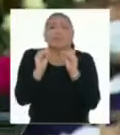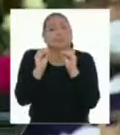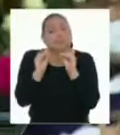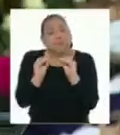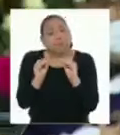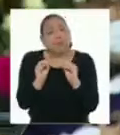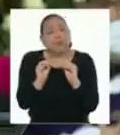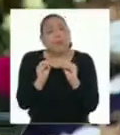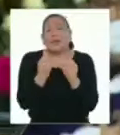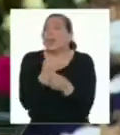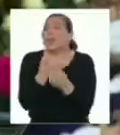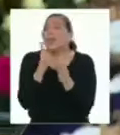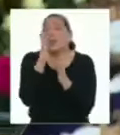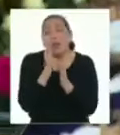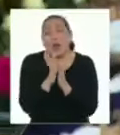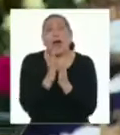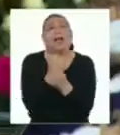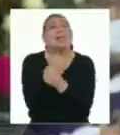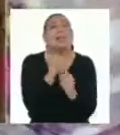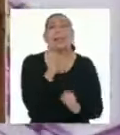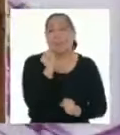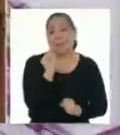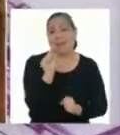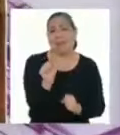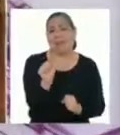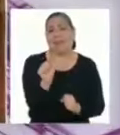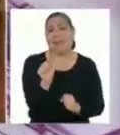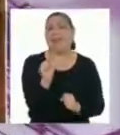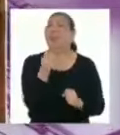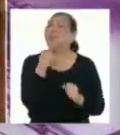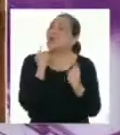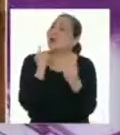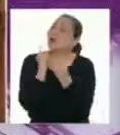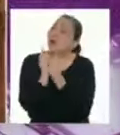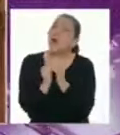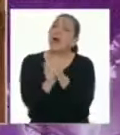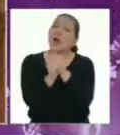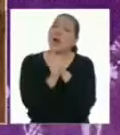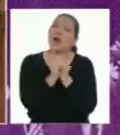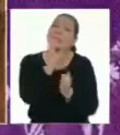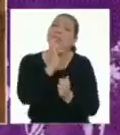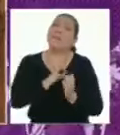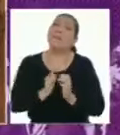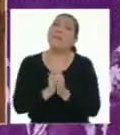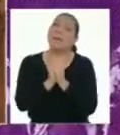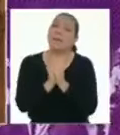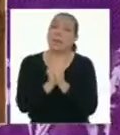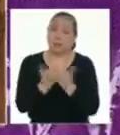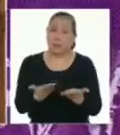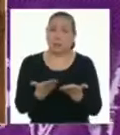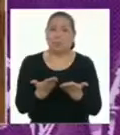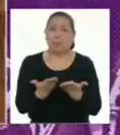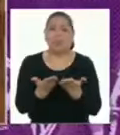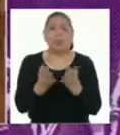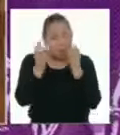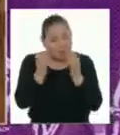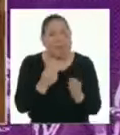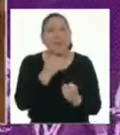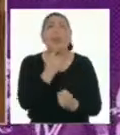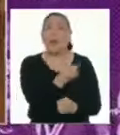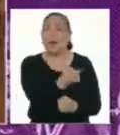conforta y nos salva. Les aseguro mi oración y cercanía espiritual, y mientras los